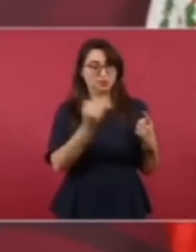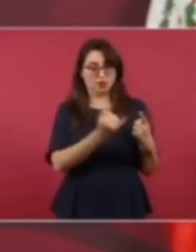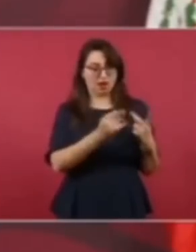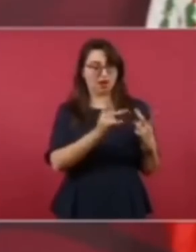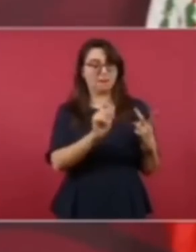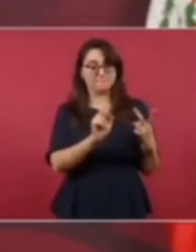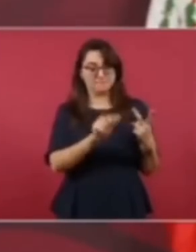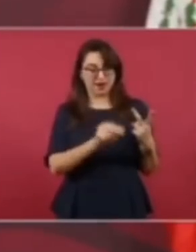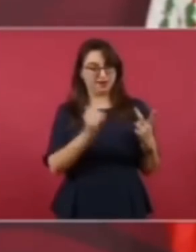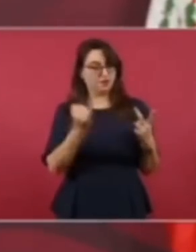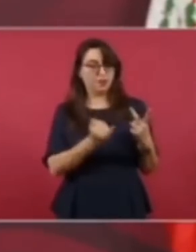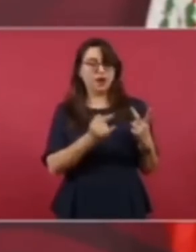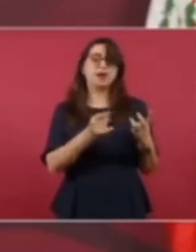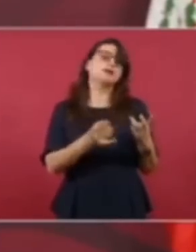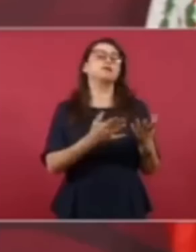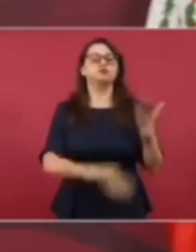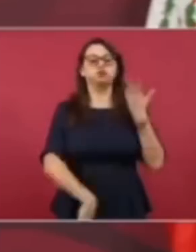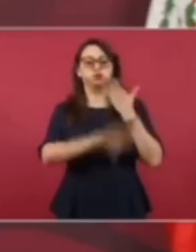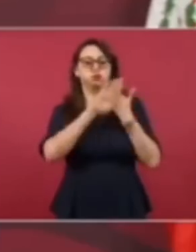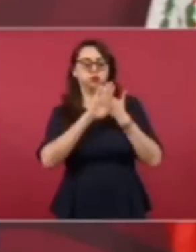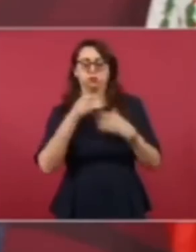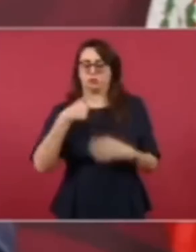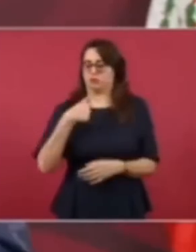Me desaforaron.